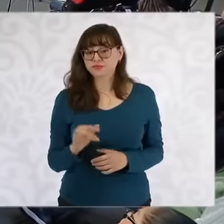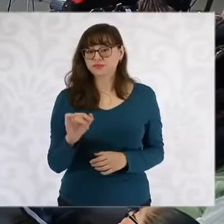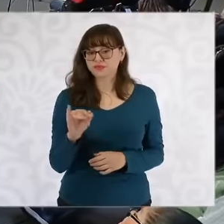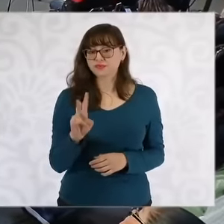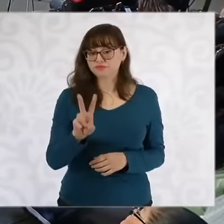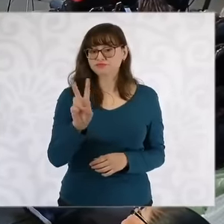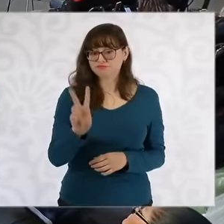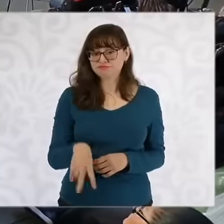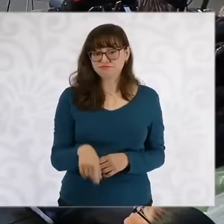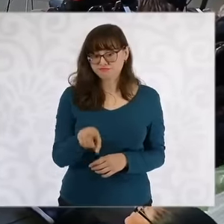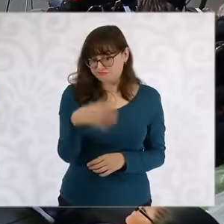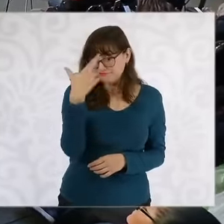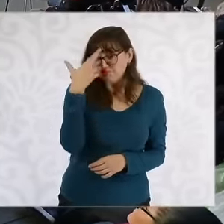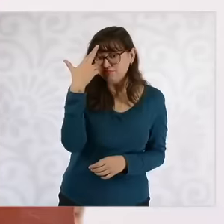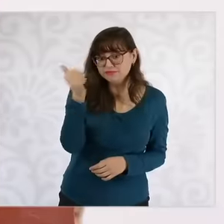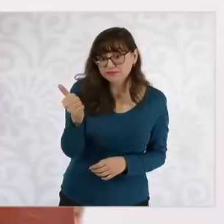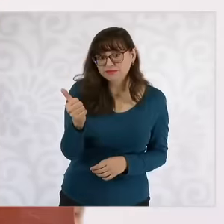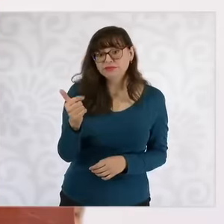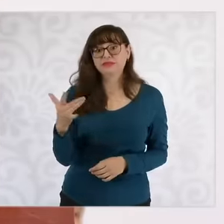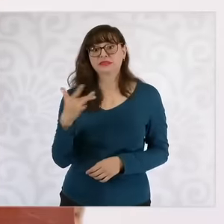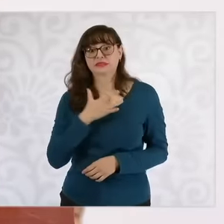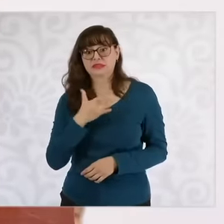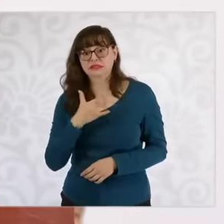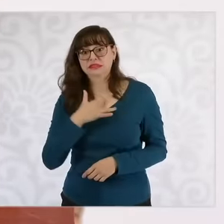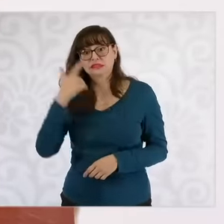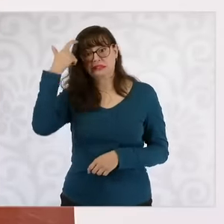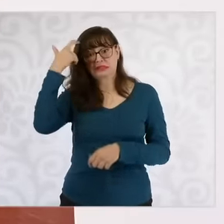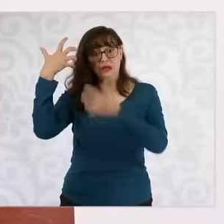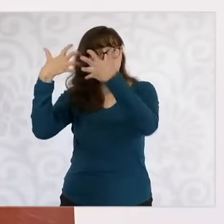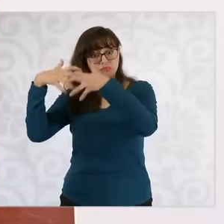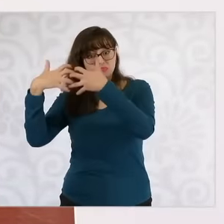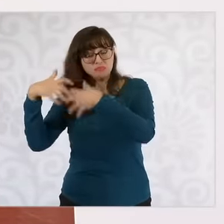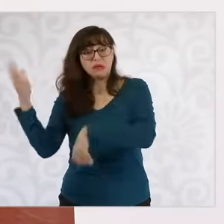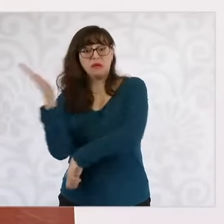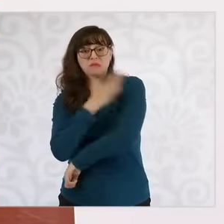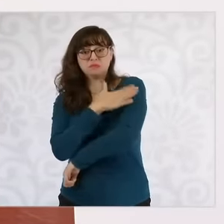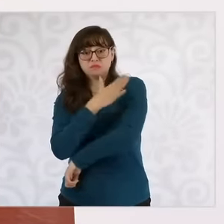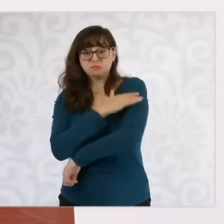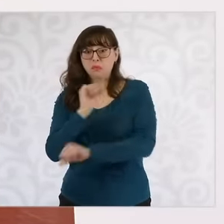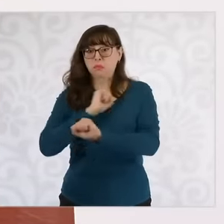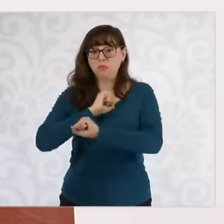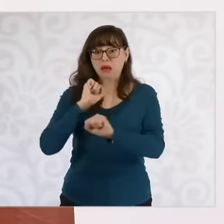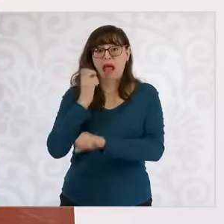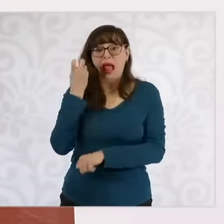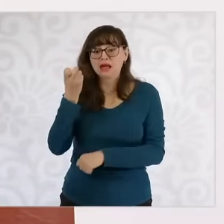enfermedades cardiovasculares y la hipertensión arterial es uno de los principales problemas.